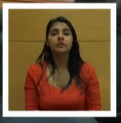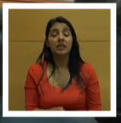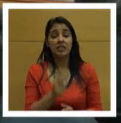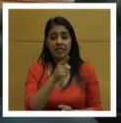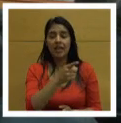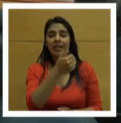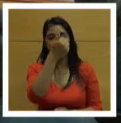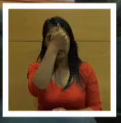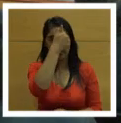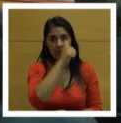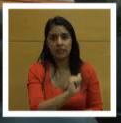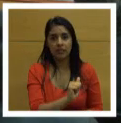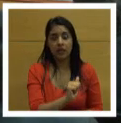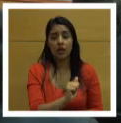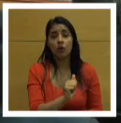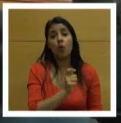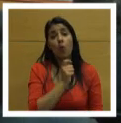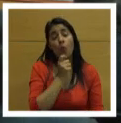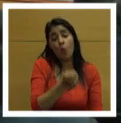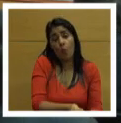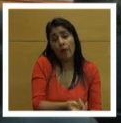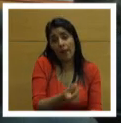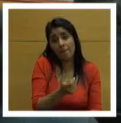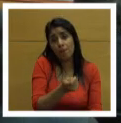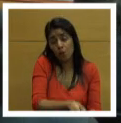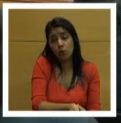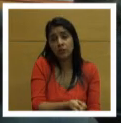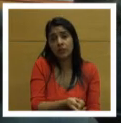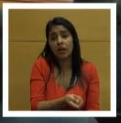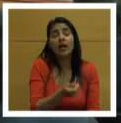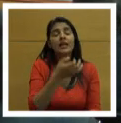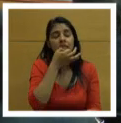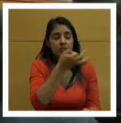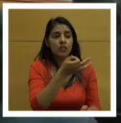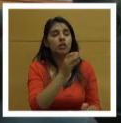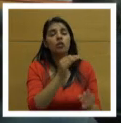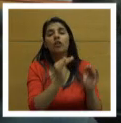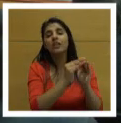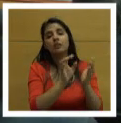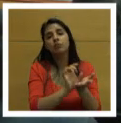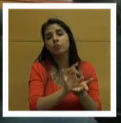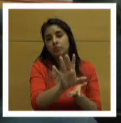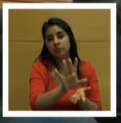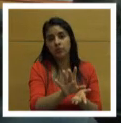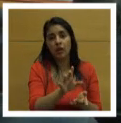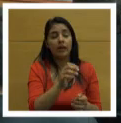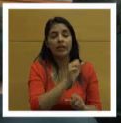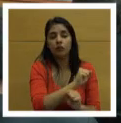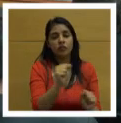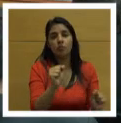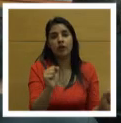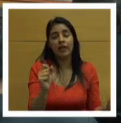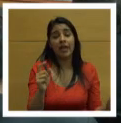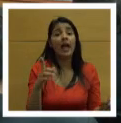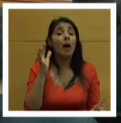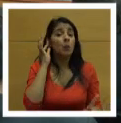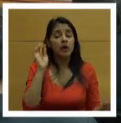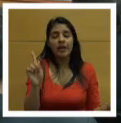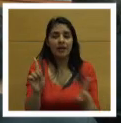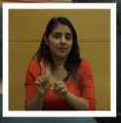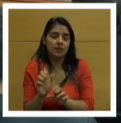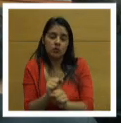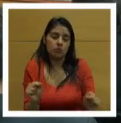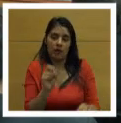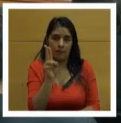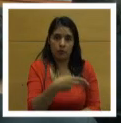fue condenado finalmente a una multa y se dispuso la salida del hogar común, además de la prohibición de acercarse a la víctima.